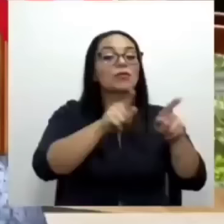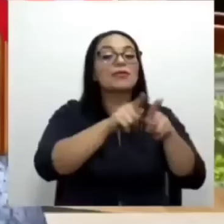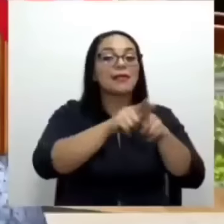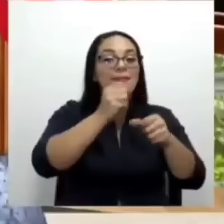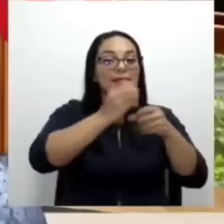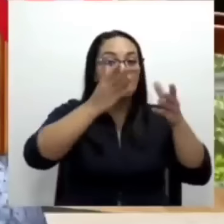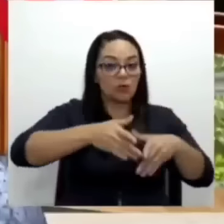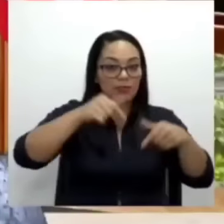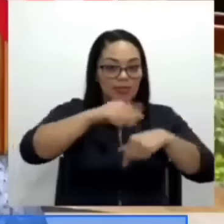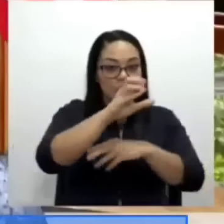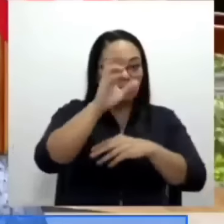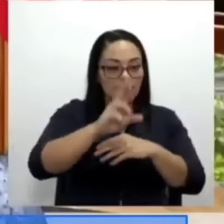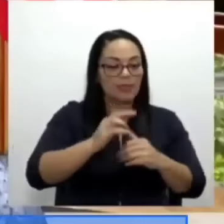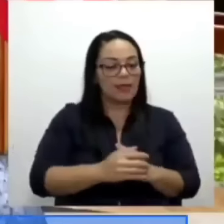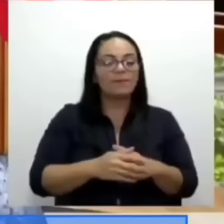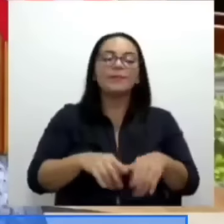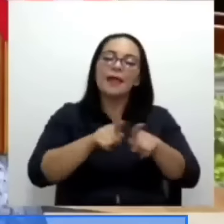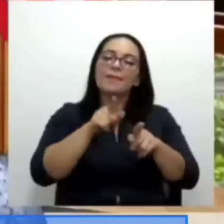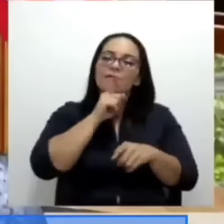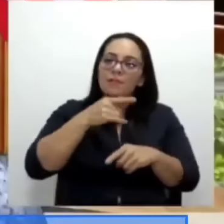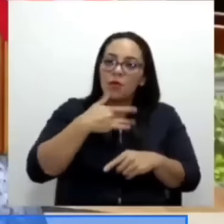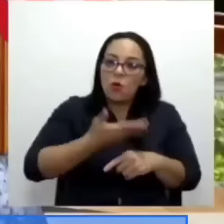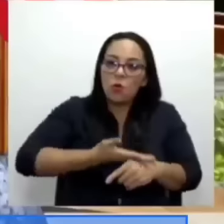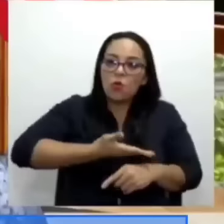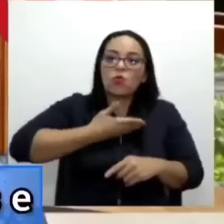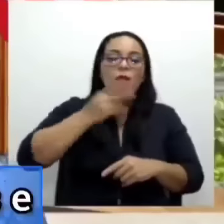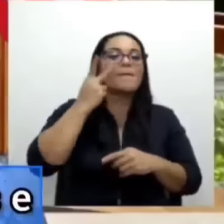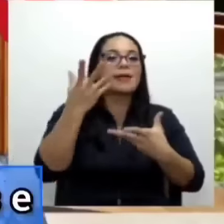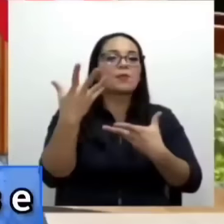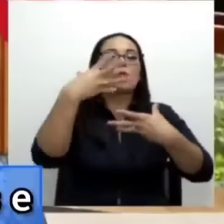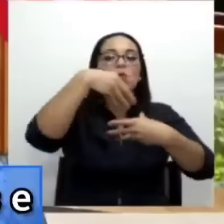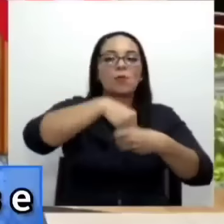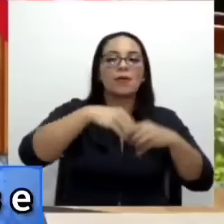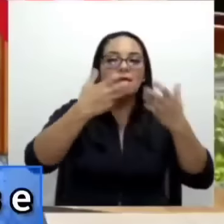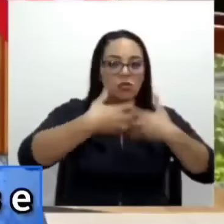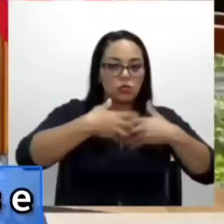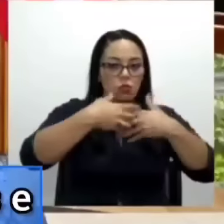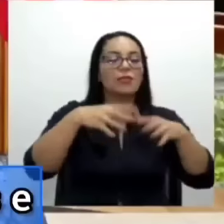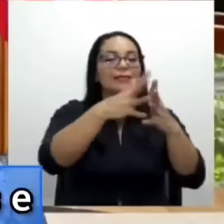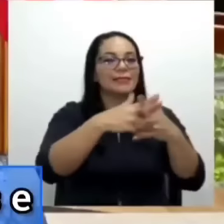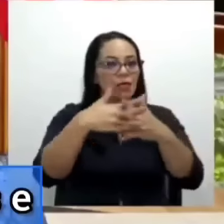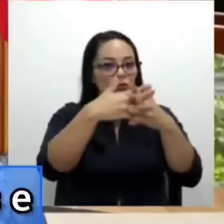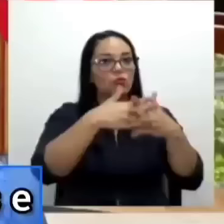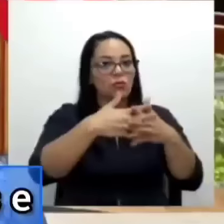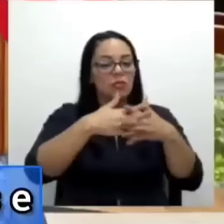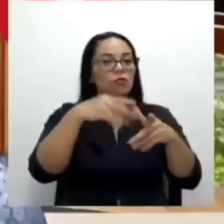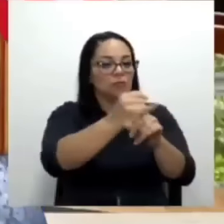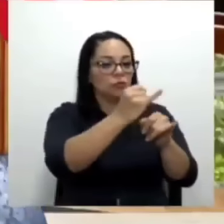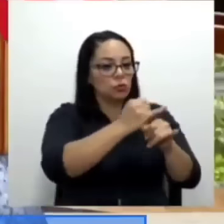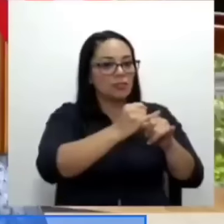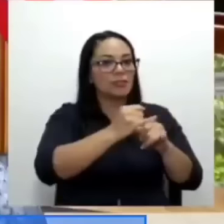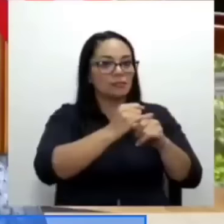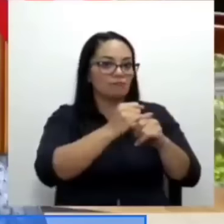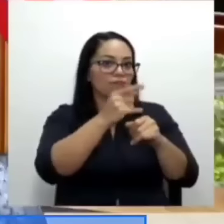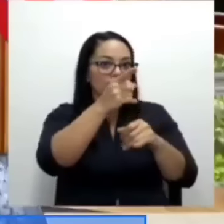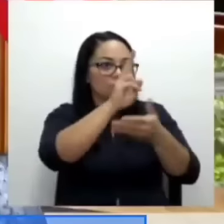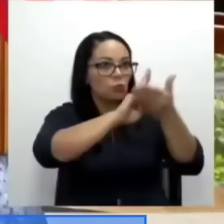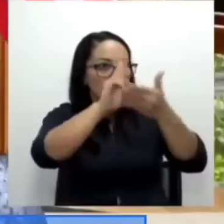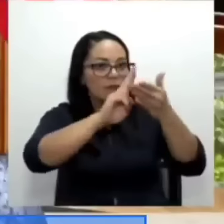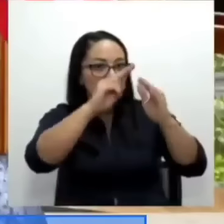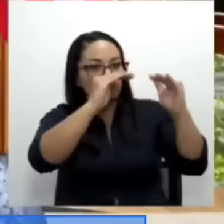Rica. También estoy muy orgullosa de ver el involucramiento de la industria de los Estados Unidos e instituciones académicas que